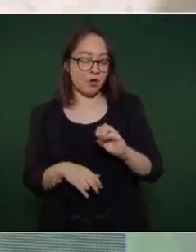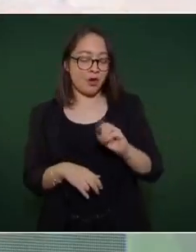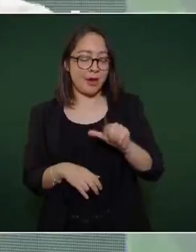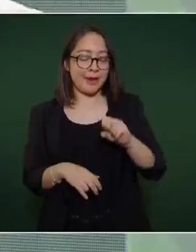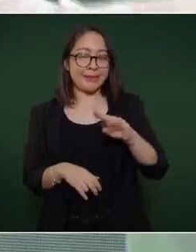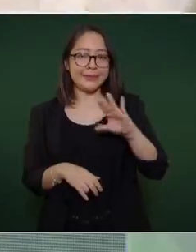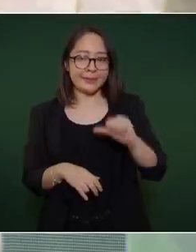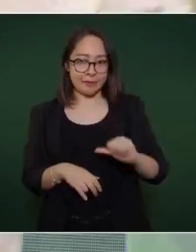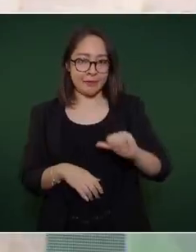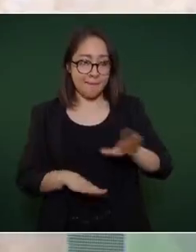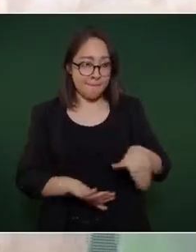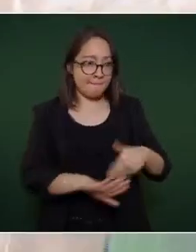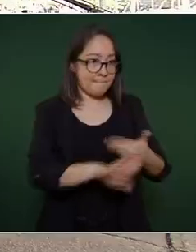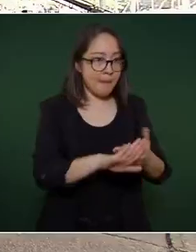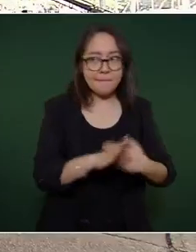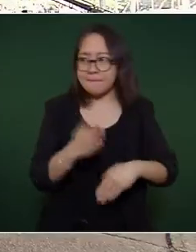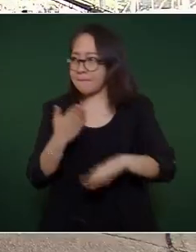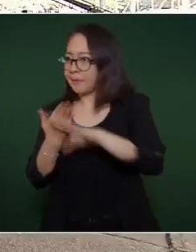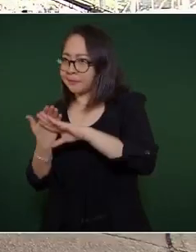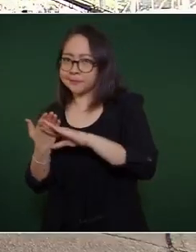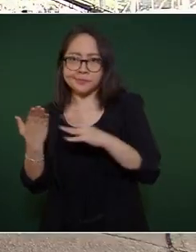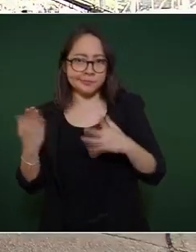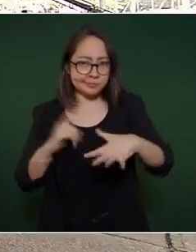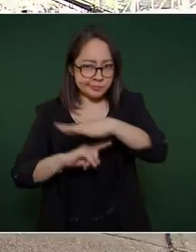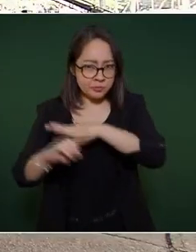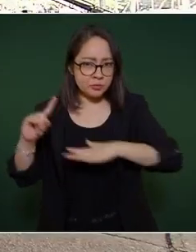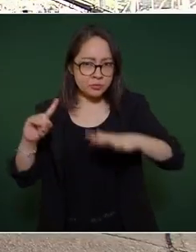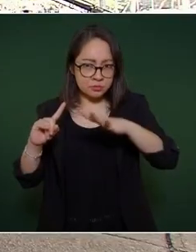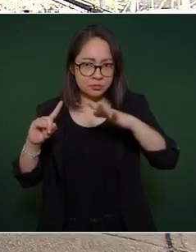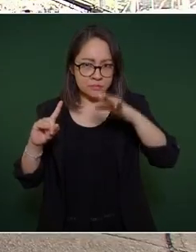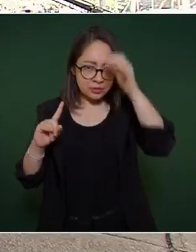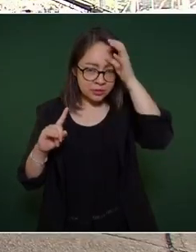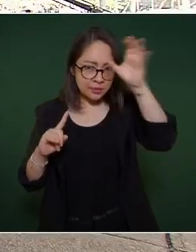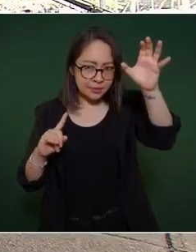como le andan buscando por todos lados,